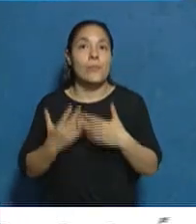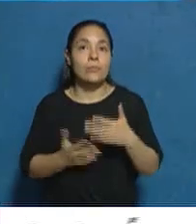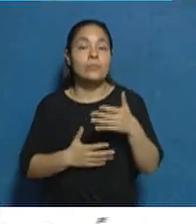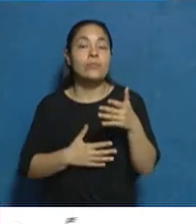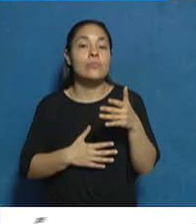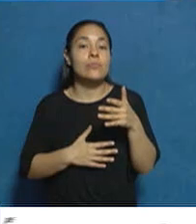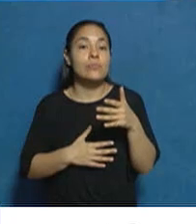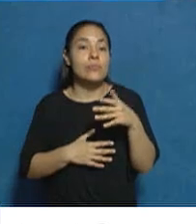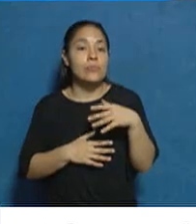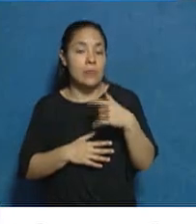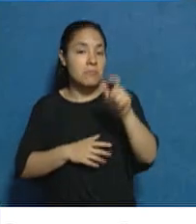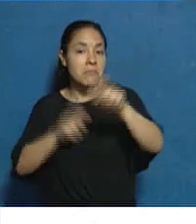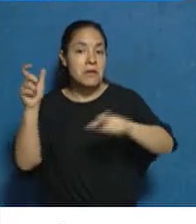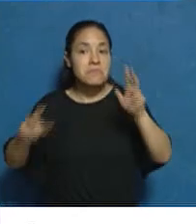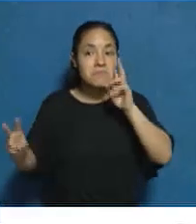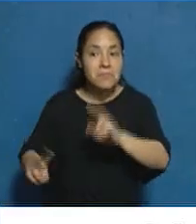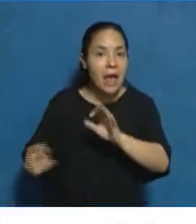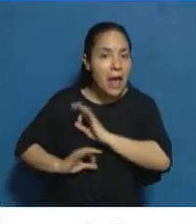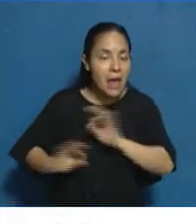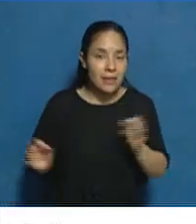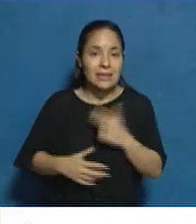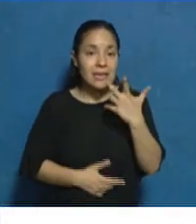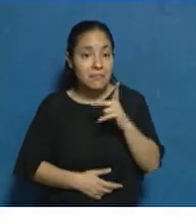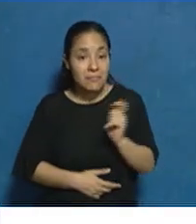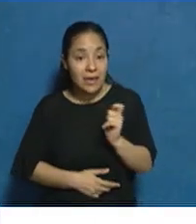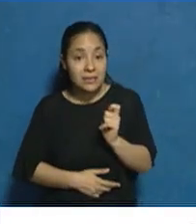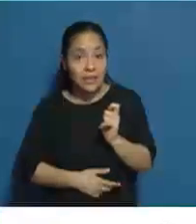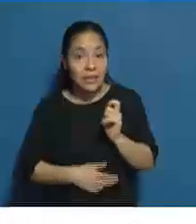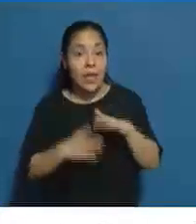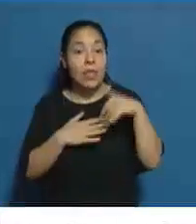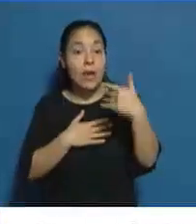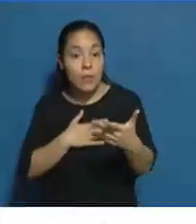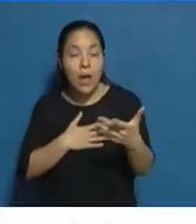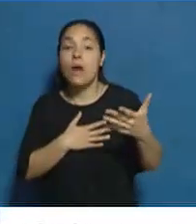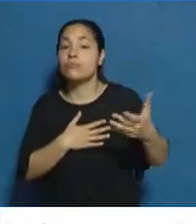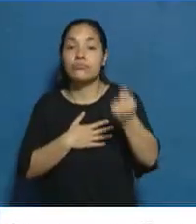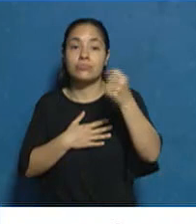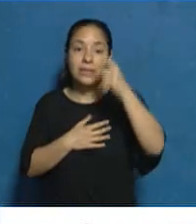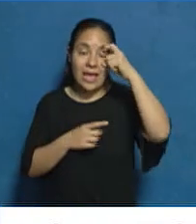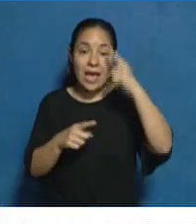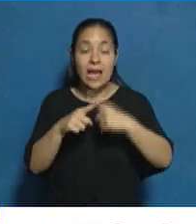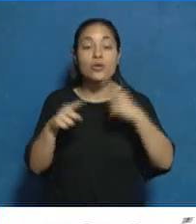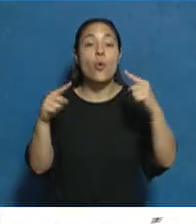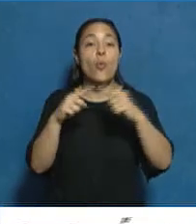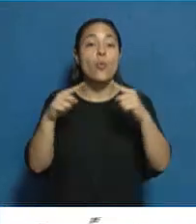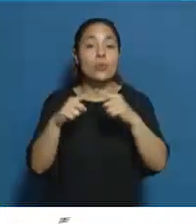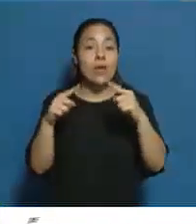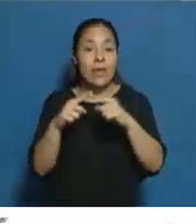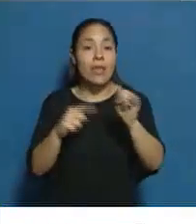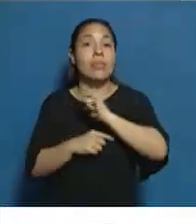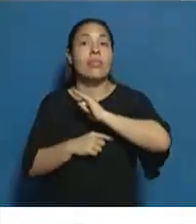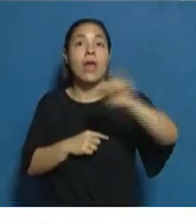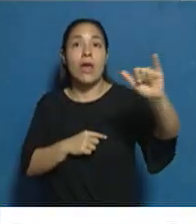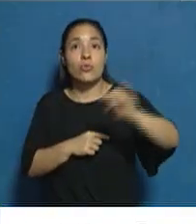de que nadie más le haya visto. Y como decíamos, 3 meses después, recién fue ahí cuando una ex cuñada de ella realizó